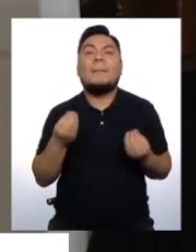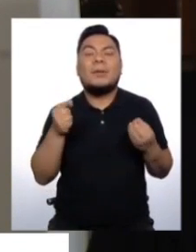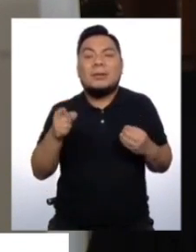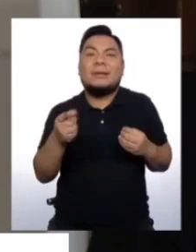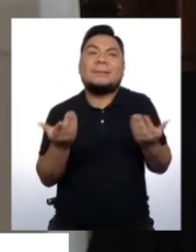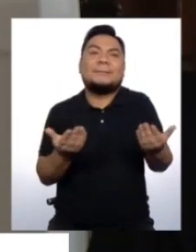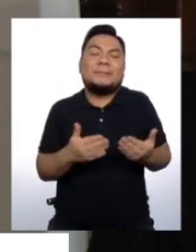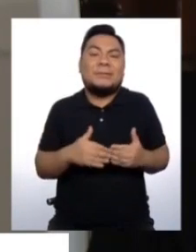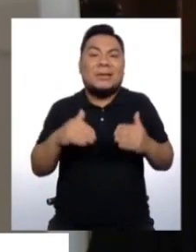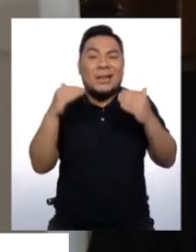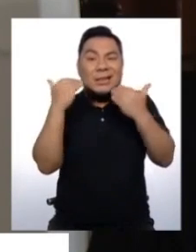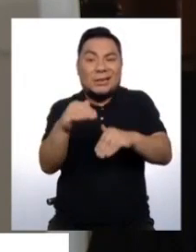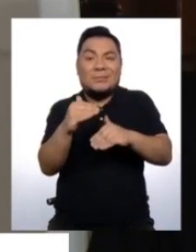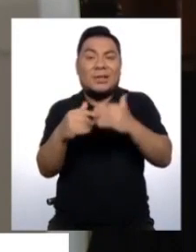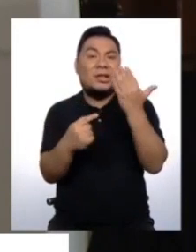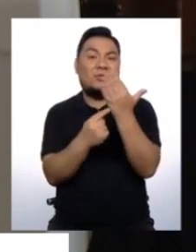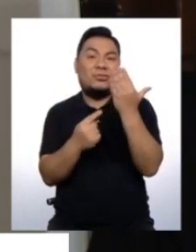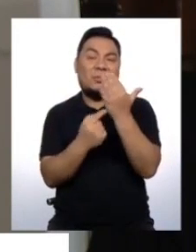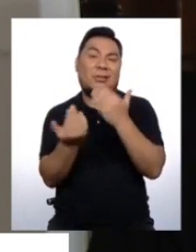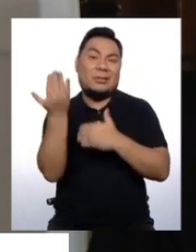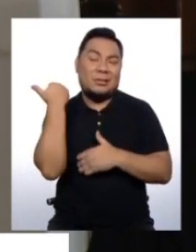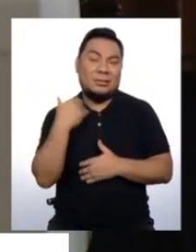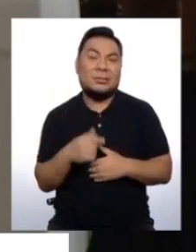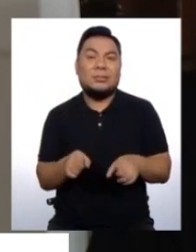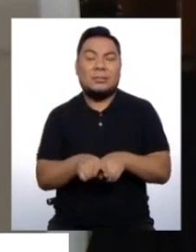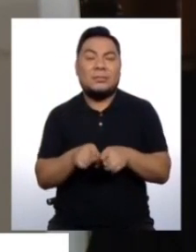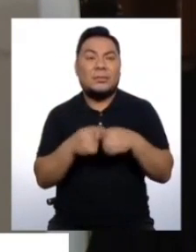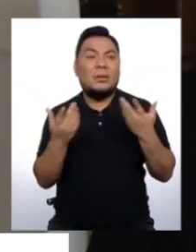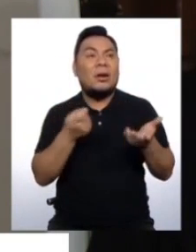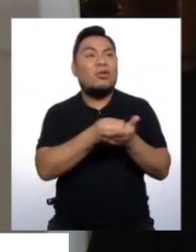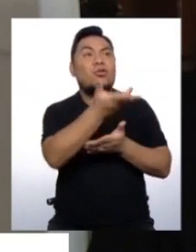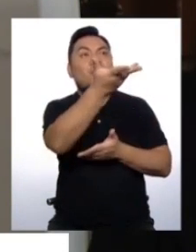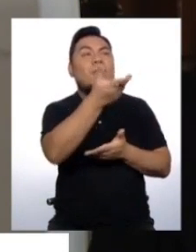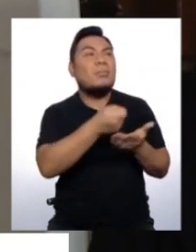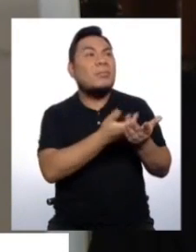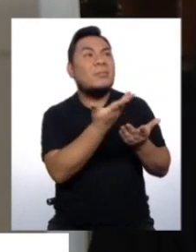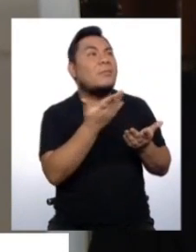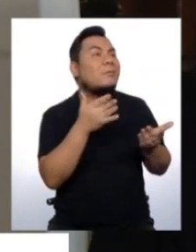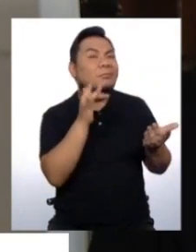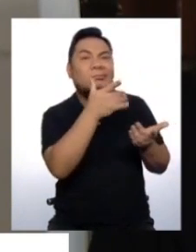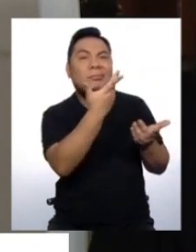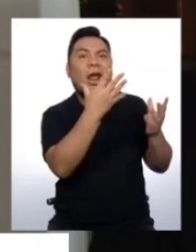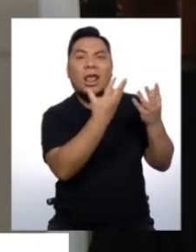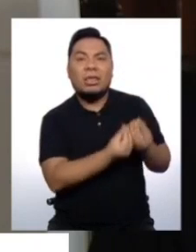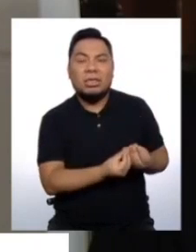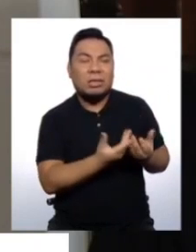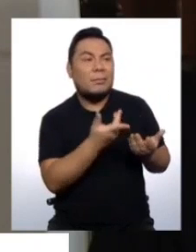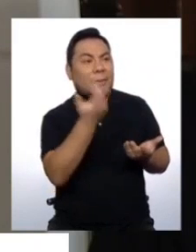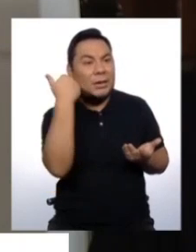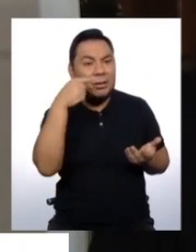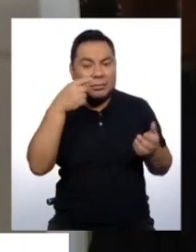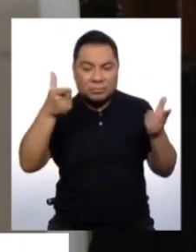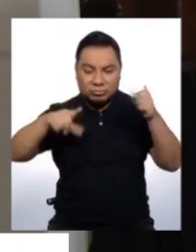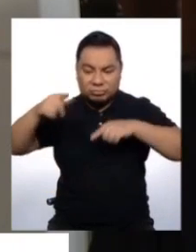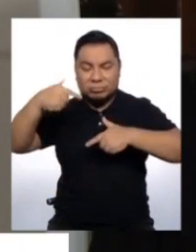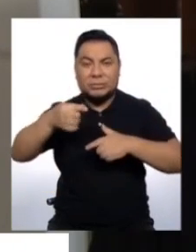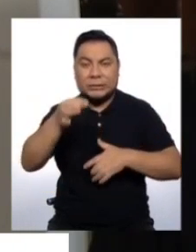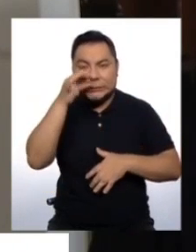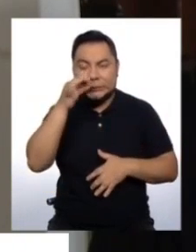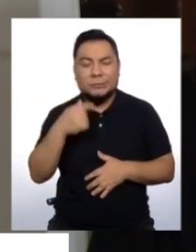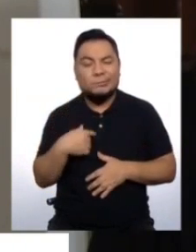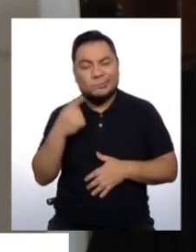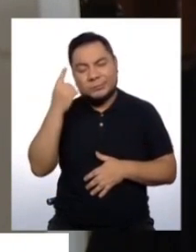de la tecnología en su momento y del mercado para procesar los kits, es que